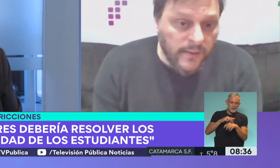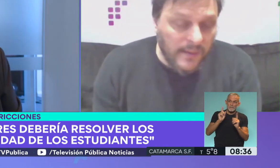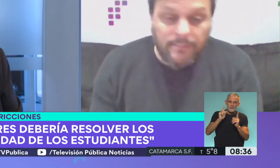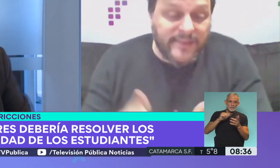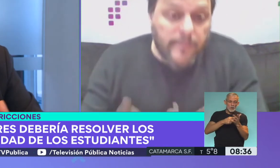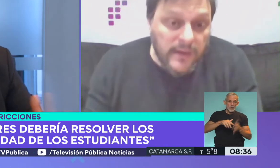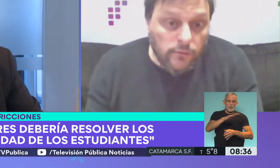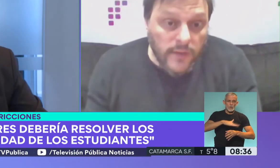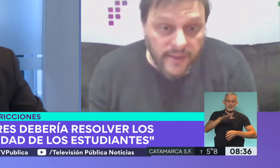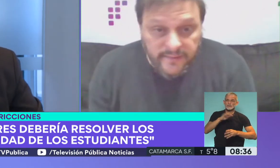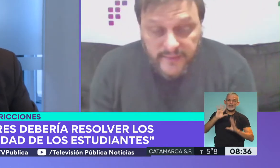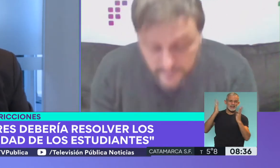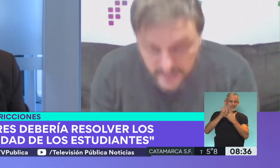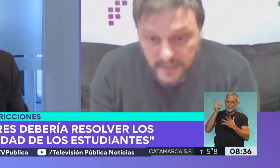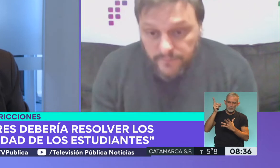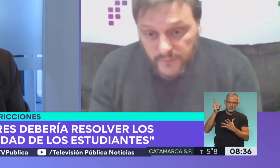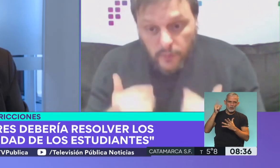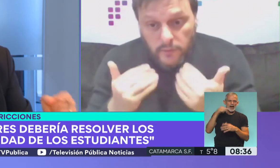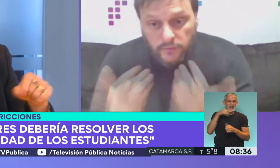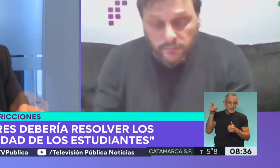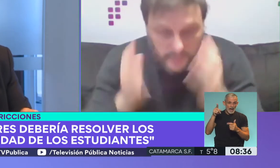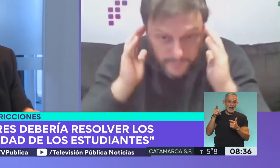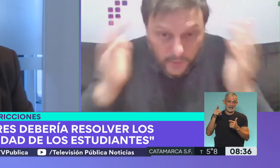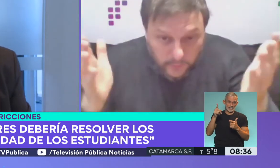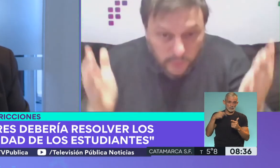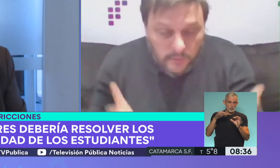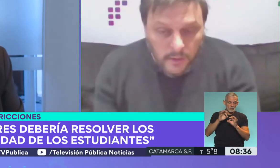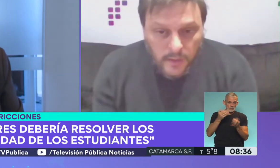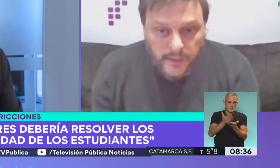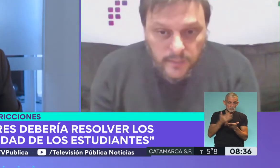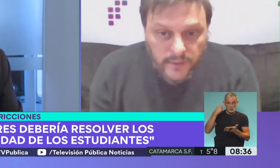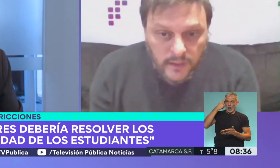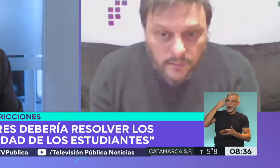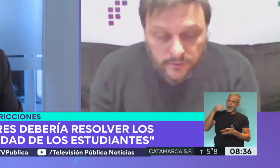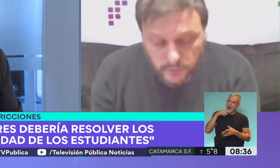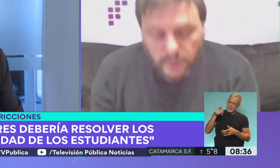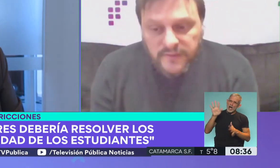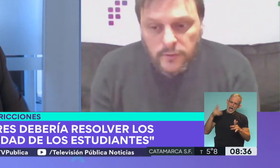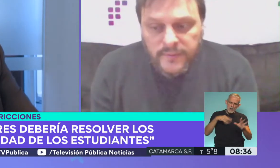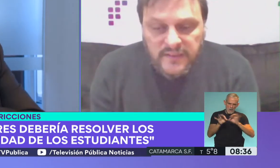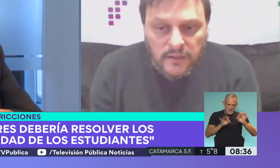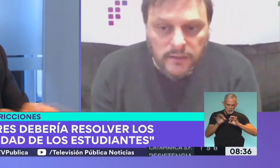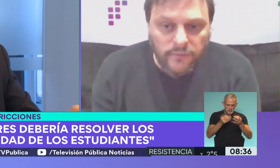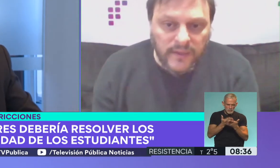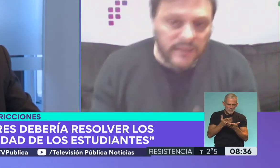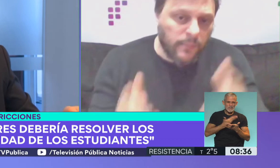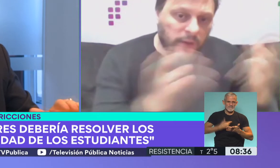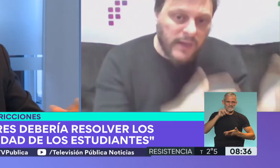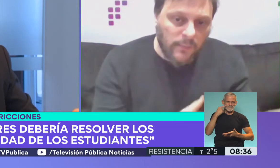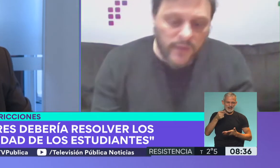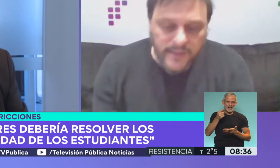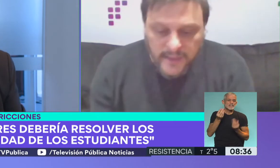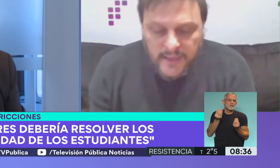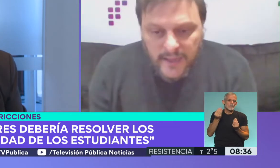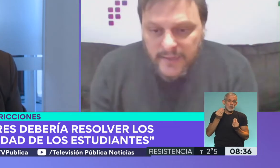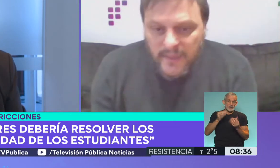la ciudad, las principales ciudades de Alemania. Inspiró eso el proyecto que presentó el presidente Alberto Fernández, porque